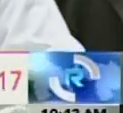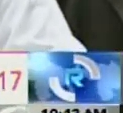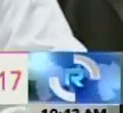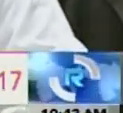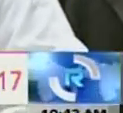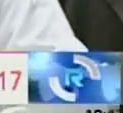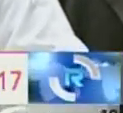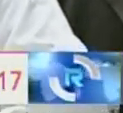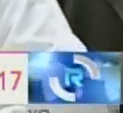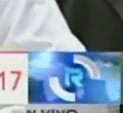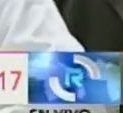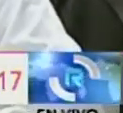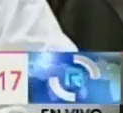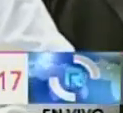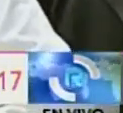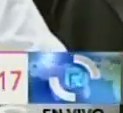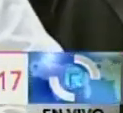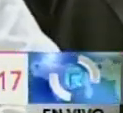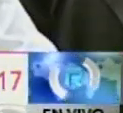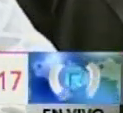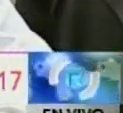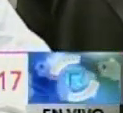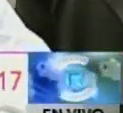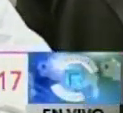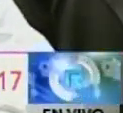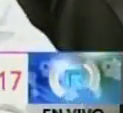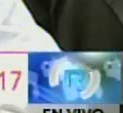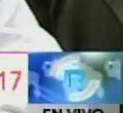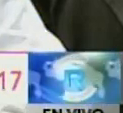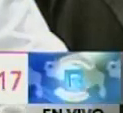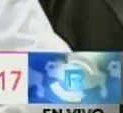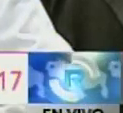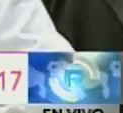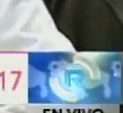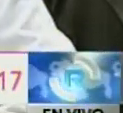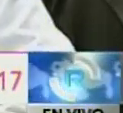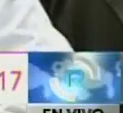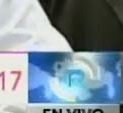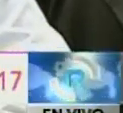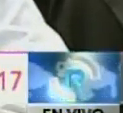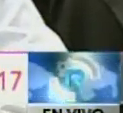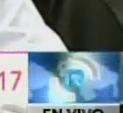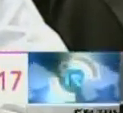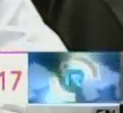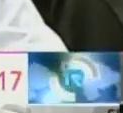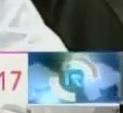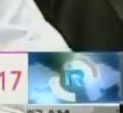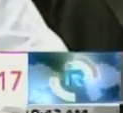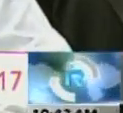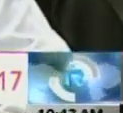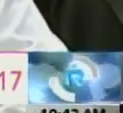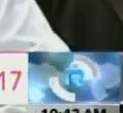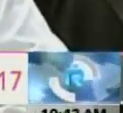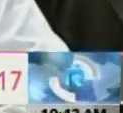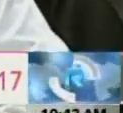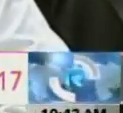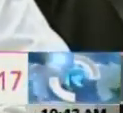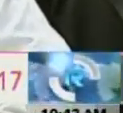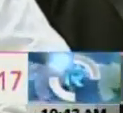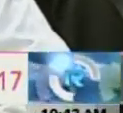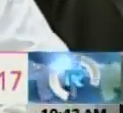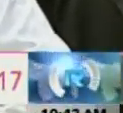que millones de venezolanos y venezolanas se conectaran con la